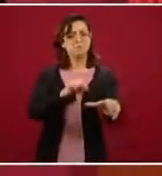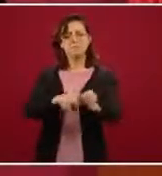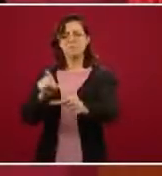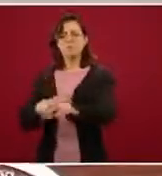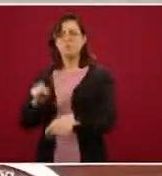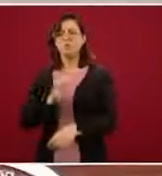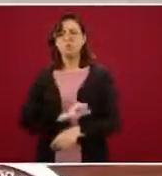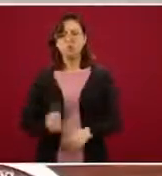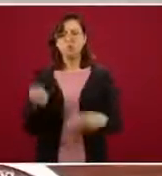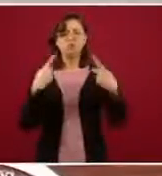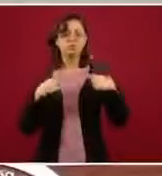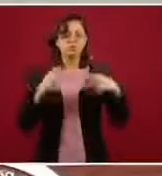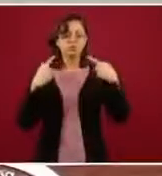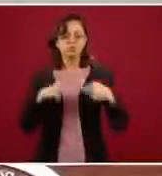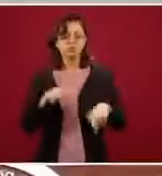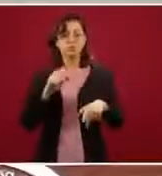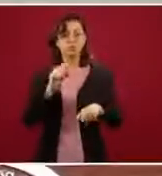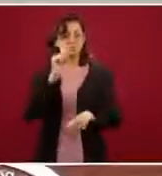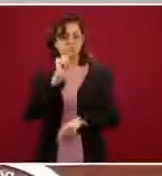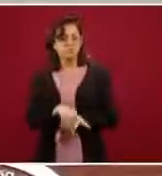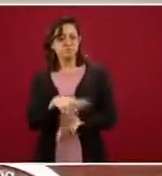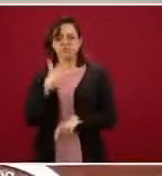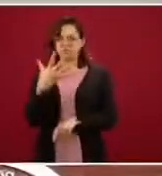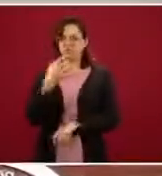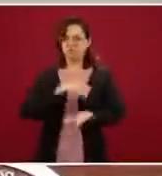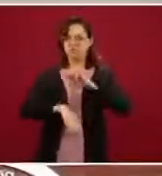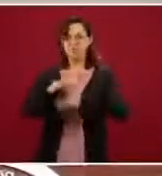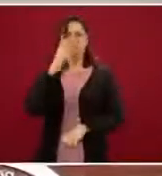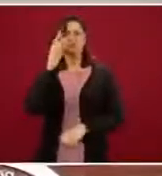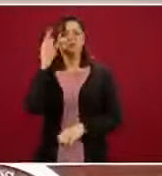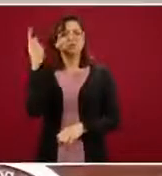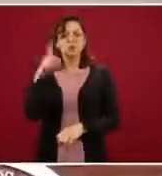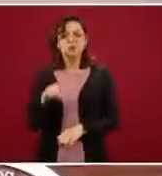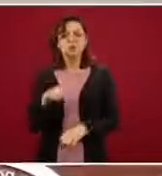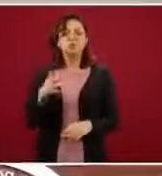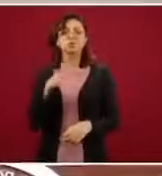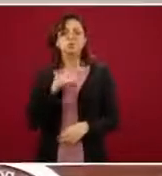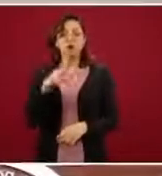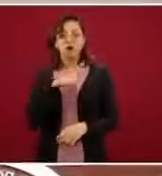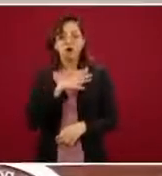que era representante legal de 5 empresas. Encontramos casos en donde